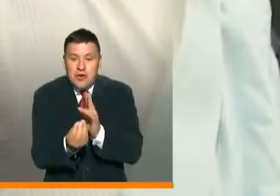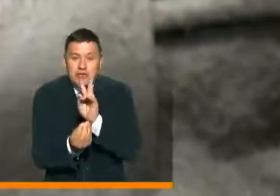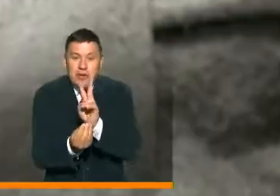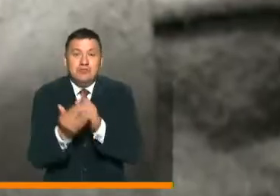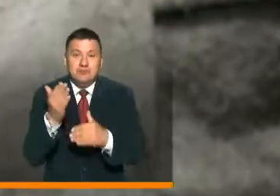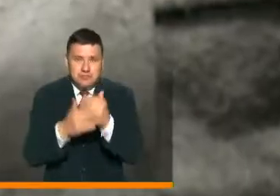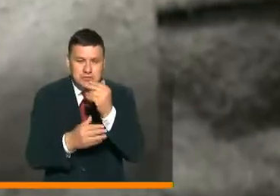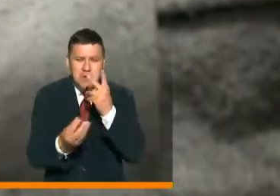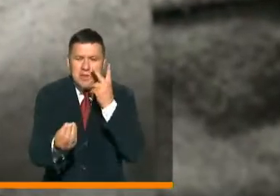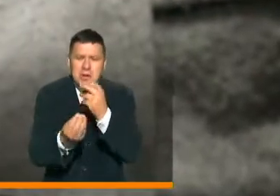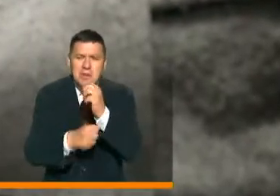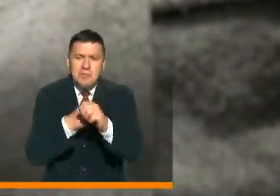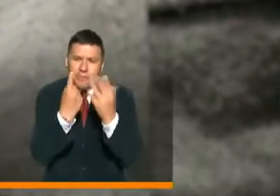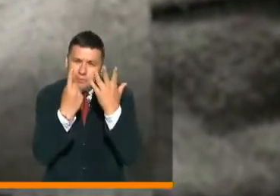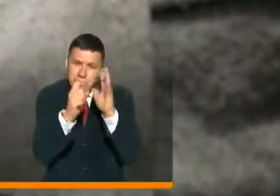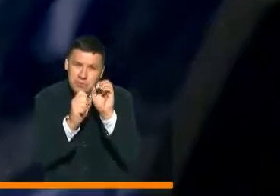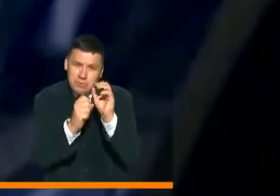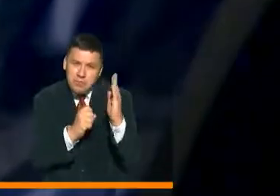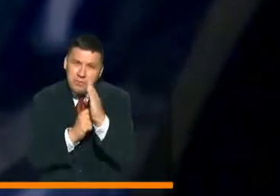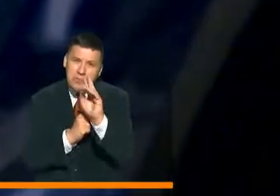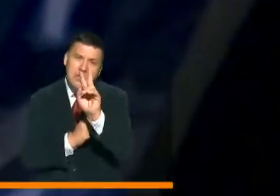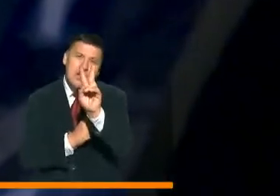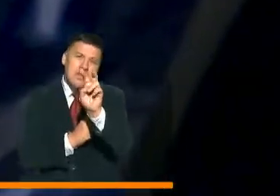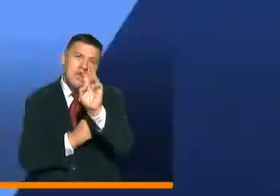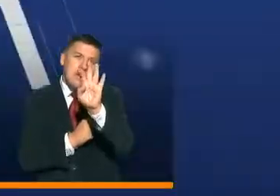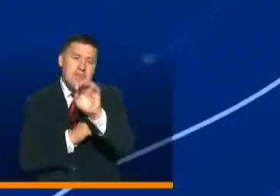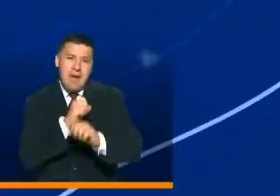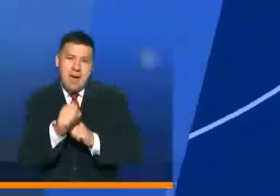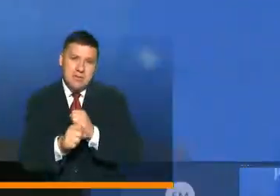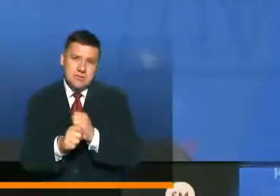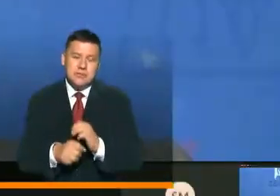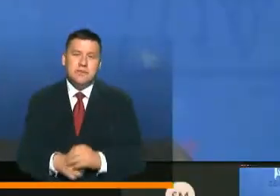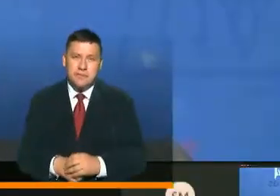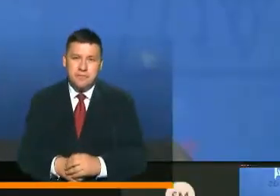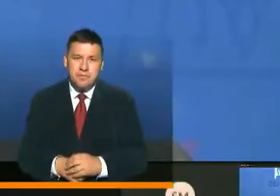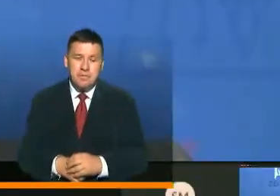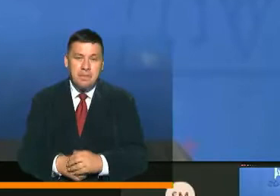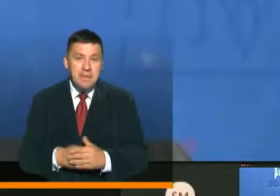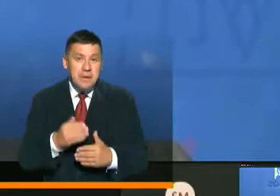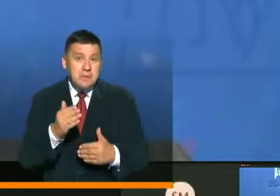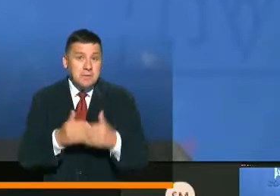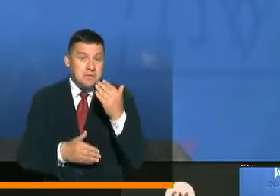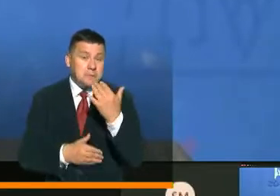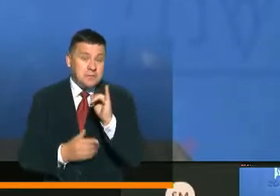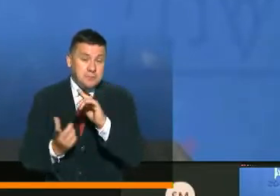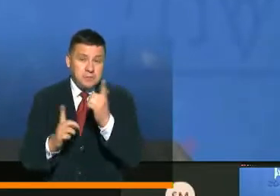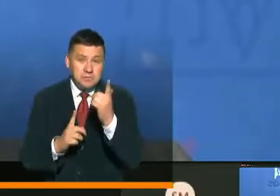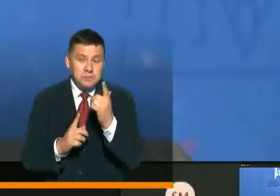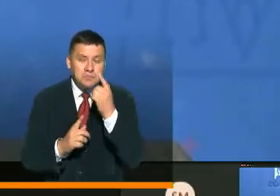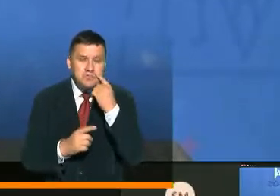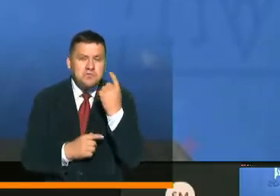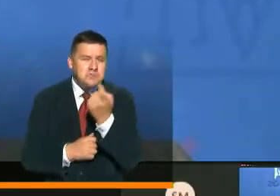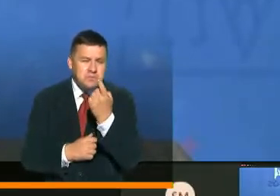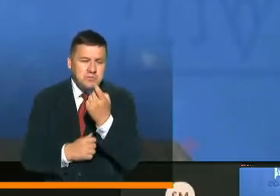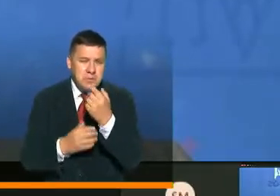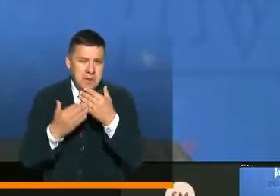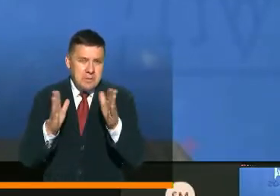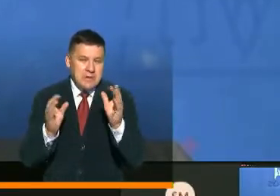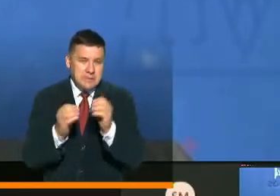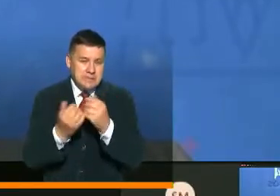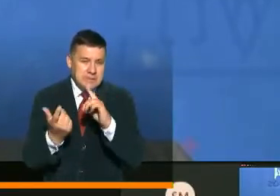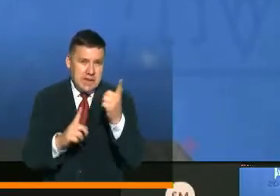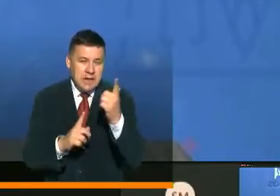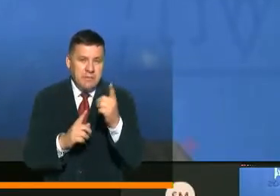a la población entre los 60 y los 79 años. En esta etapa inicial busca de apertura a